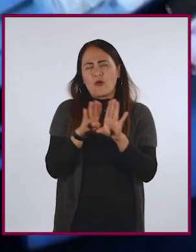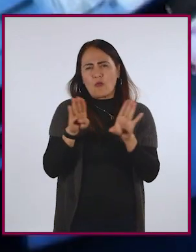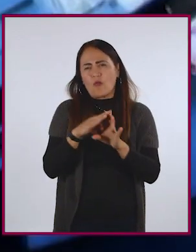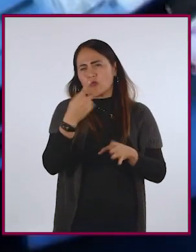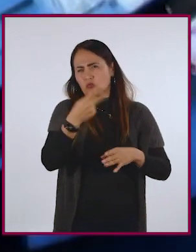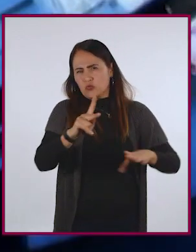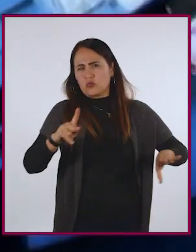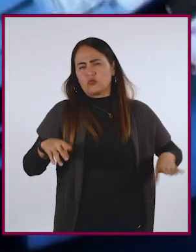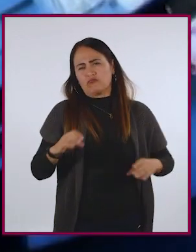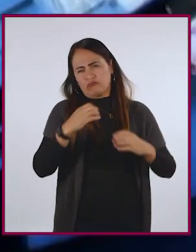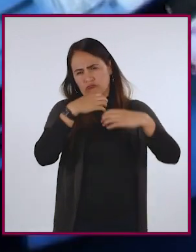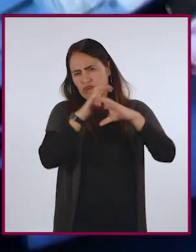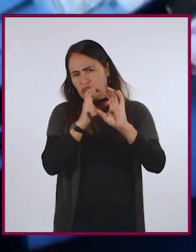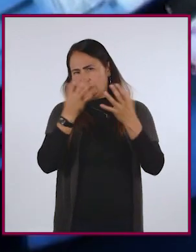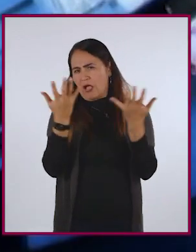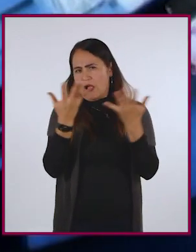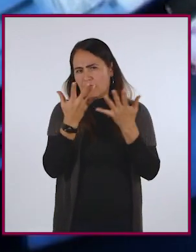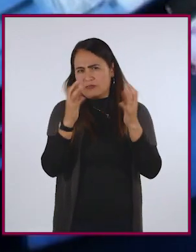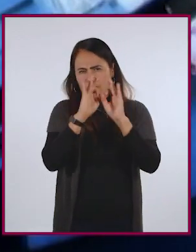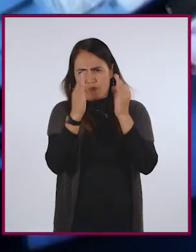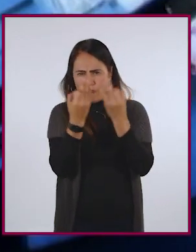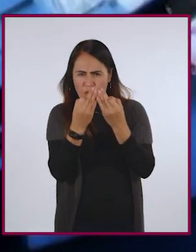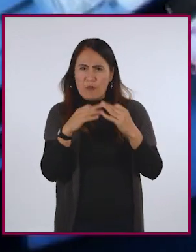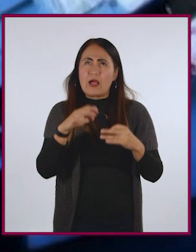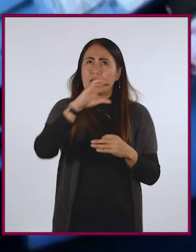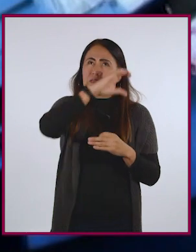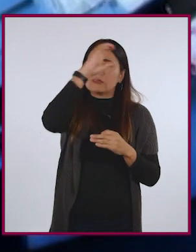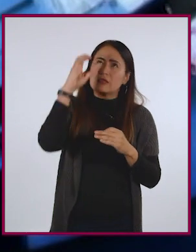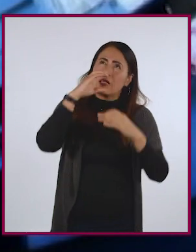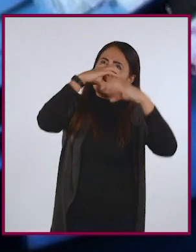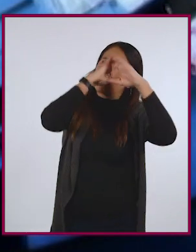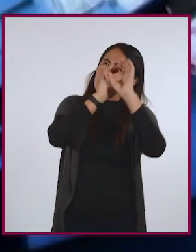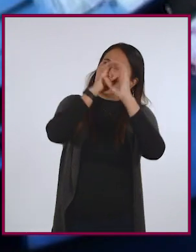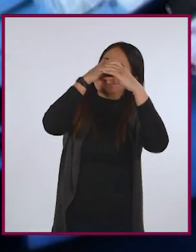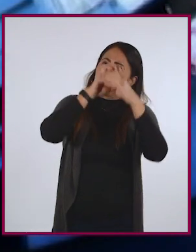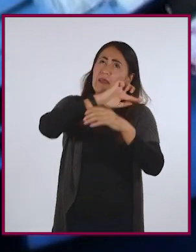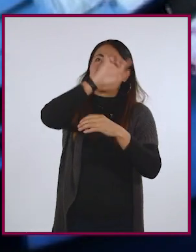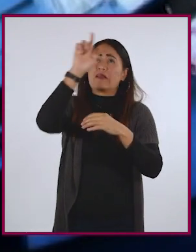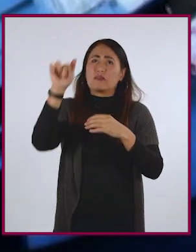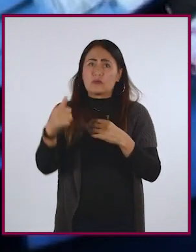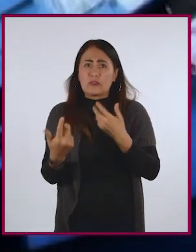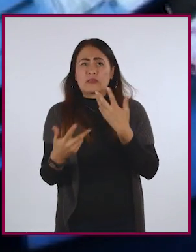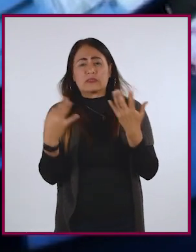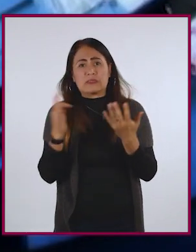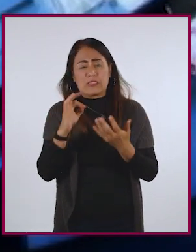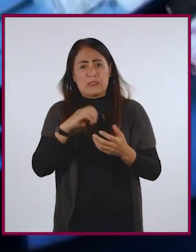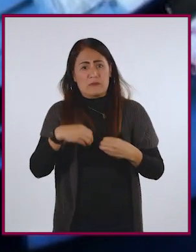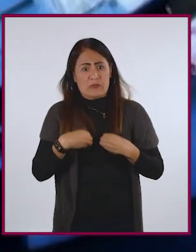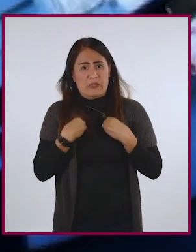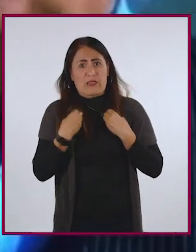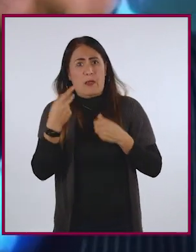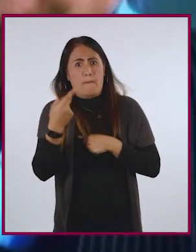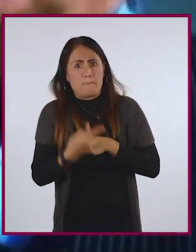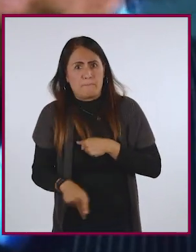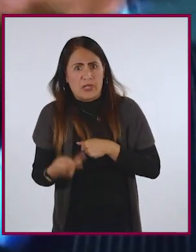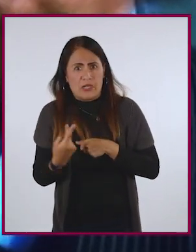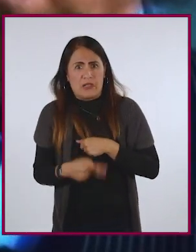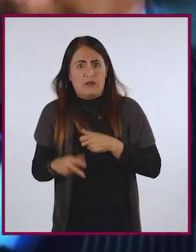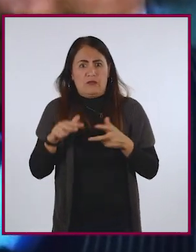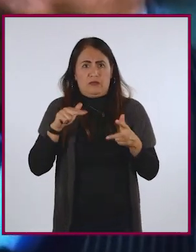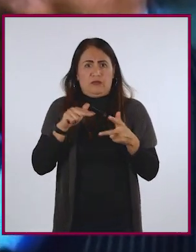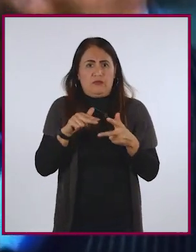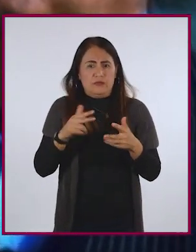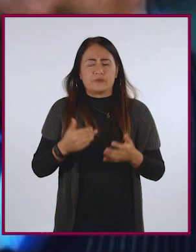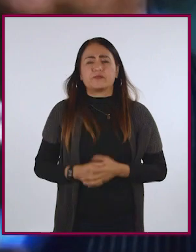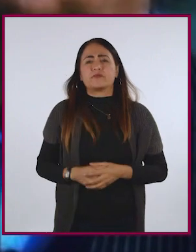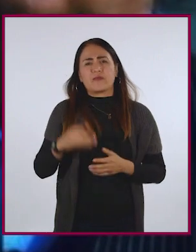un diseño propio, él empieza a estudiar el cielo y encuentra cosas que casi le cuestan la vida, ¿no?, según la historia. Y en ese